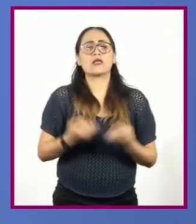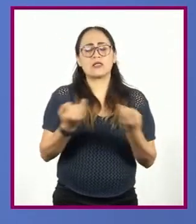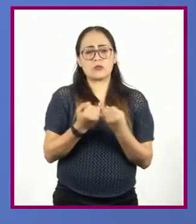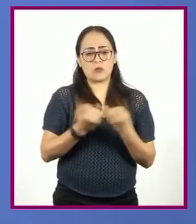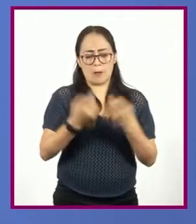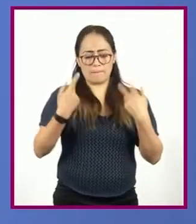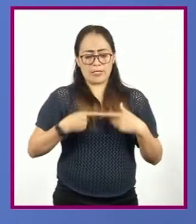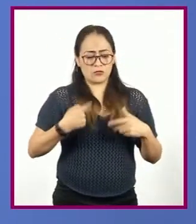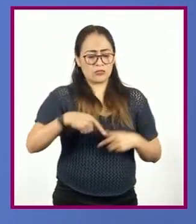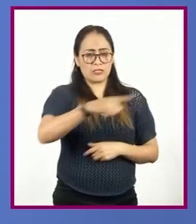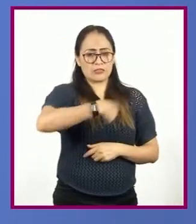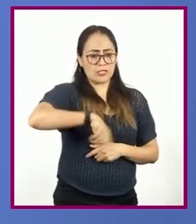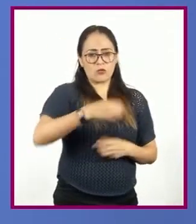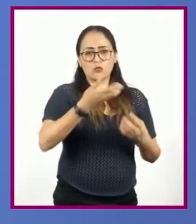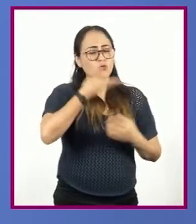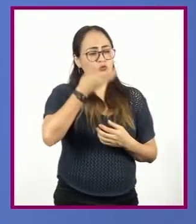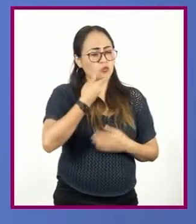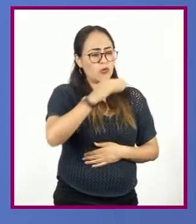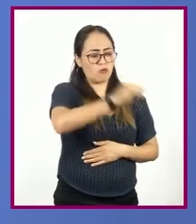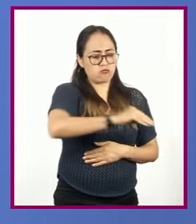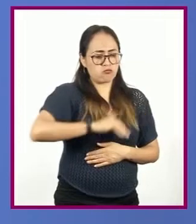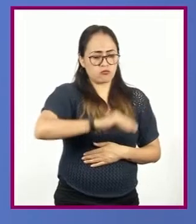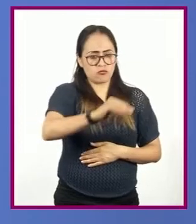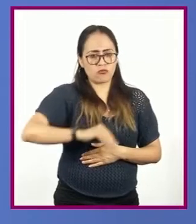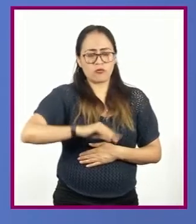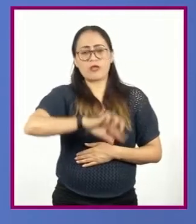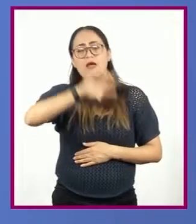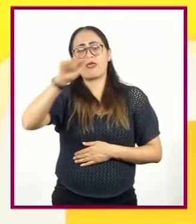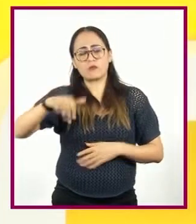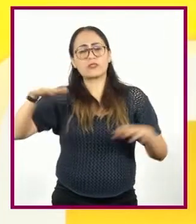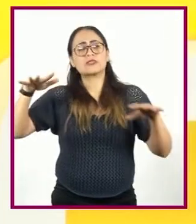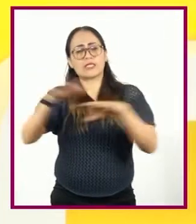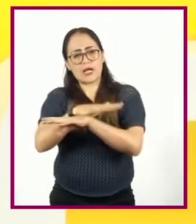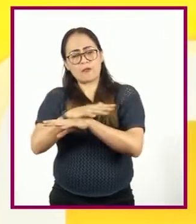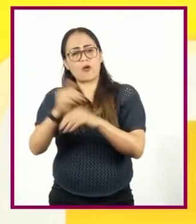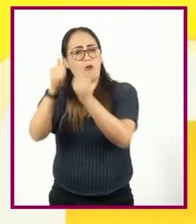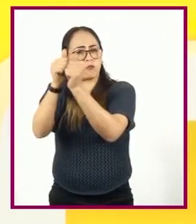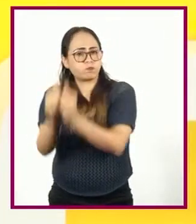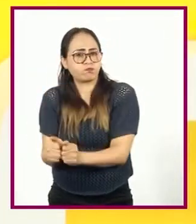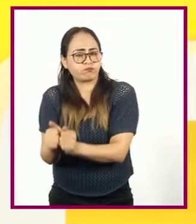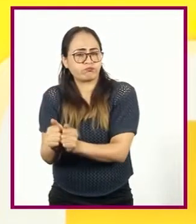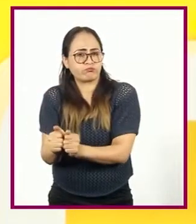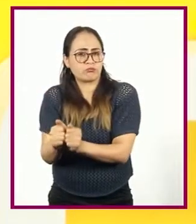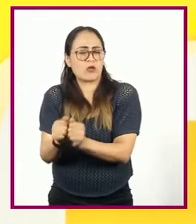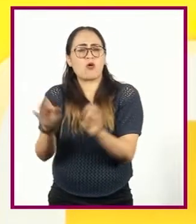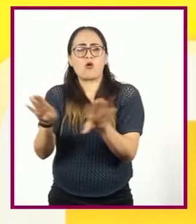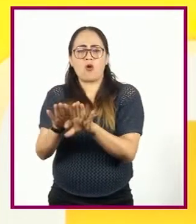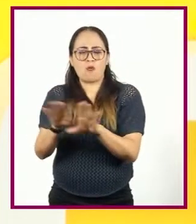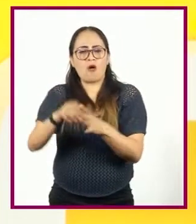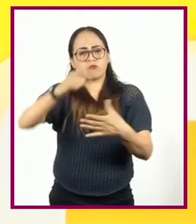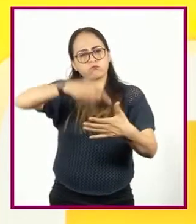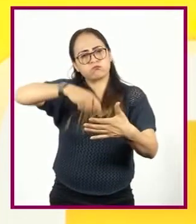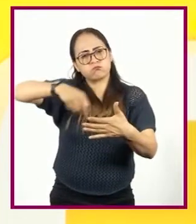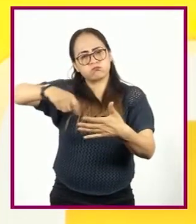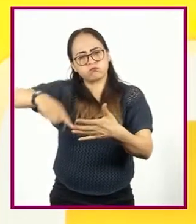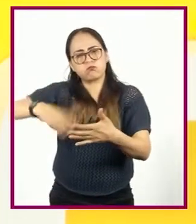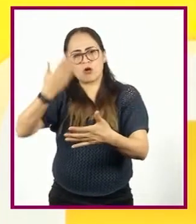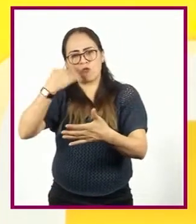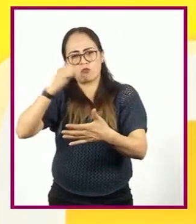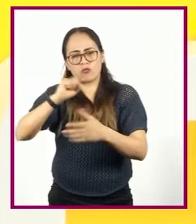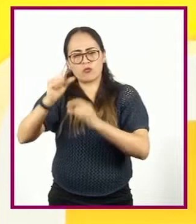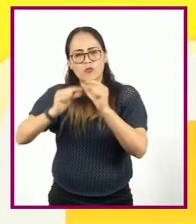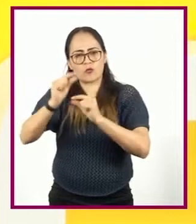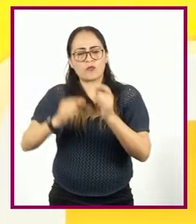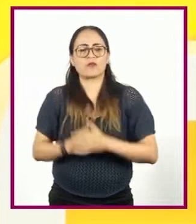nómada a una sedentaria, basada en la agricultura. Para recuperar la información acerca de la vida de las